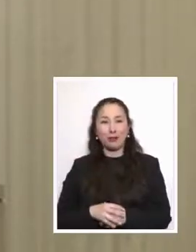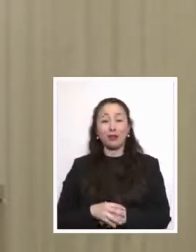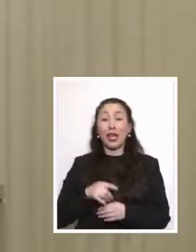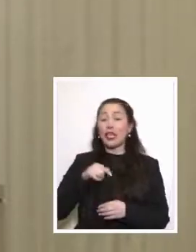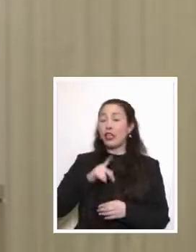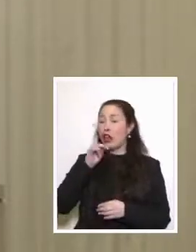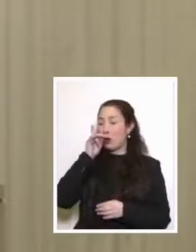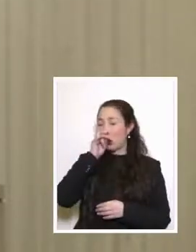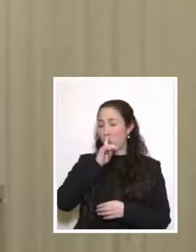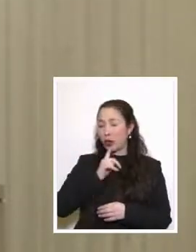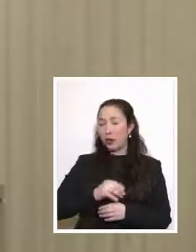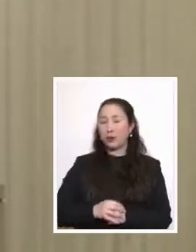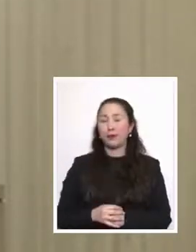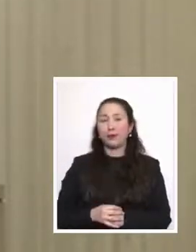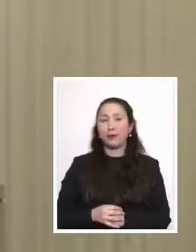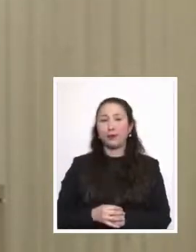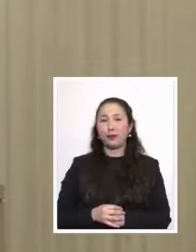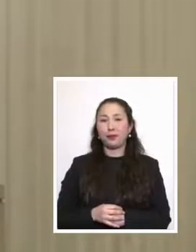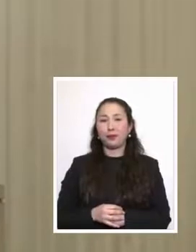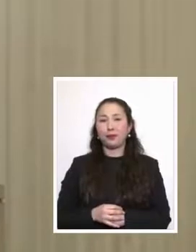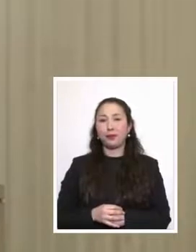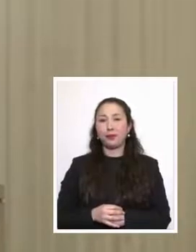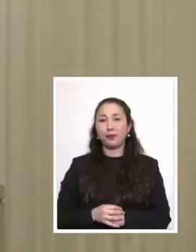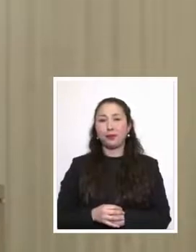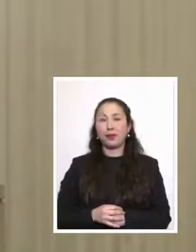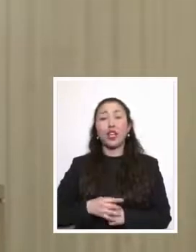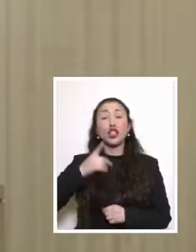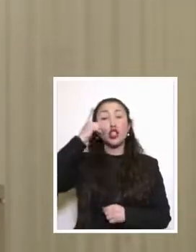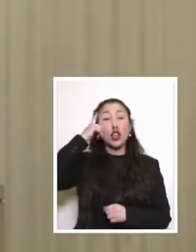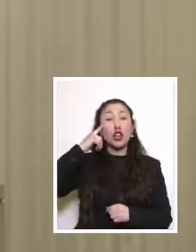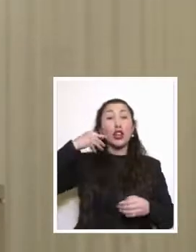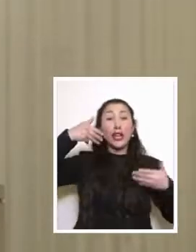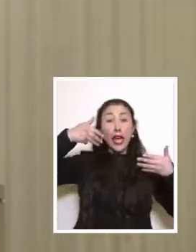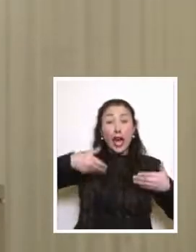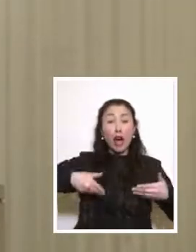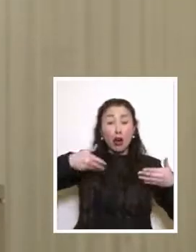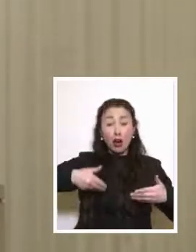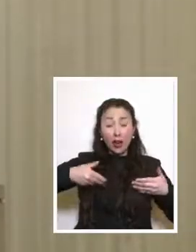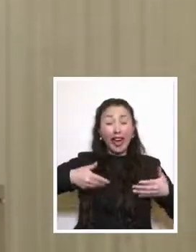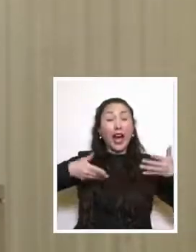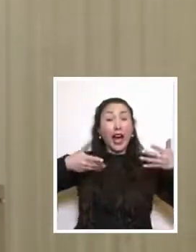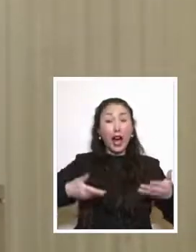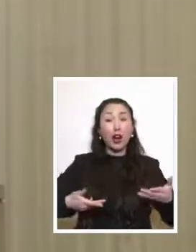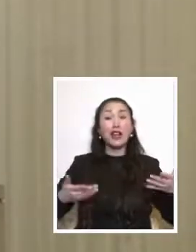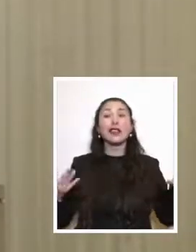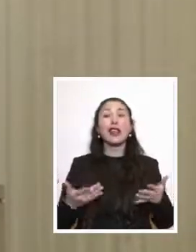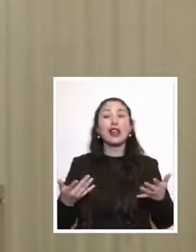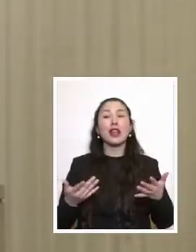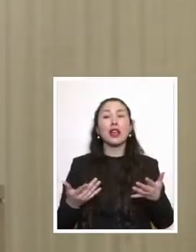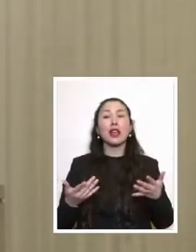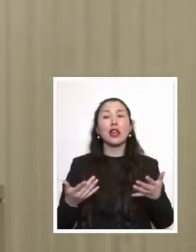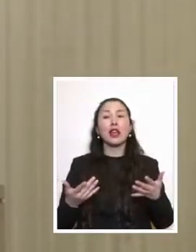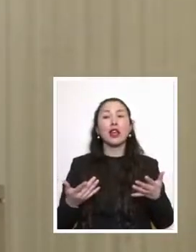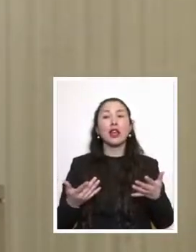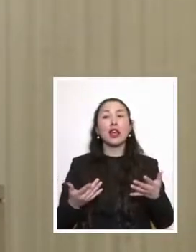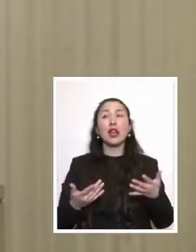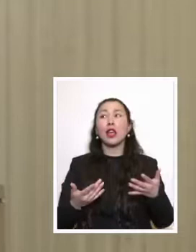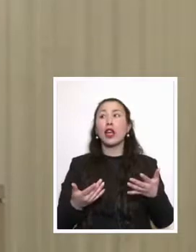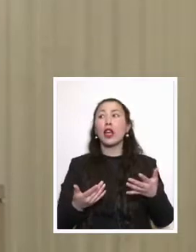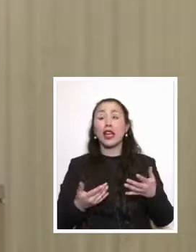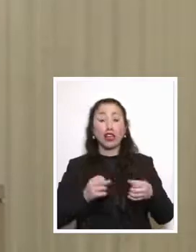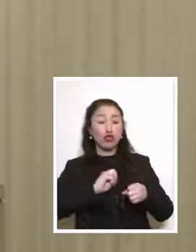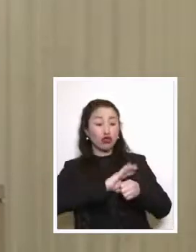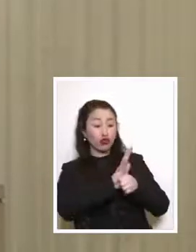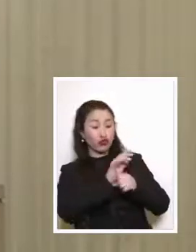finalizo. Yo creo que ahora o nunca, ¿no? Este es el momento, como decía, de recuperar lo perdido con la pandemia,